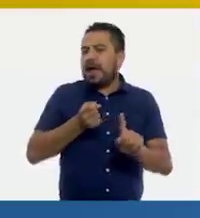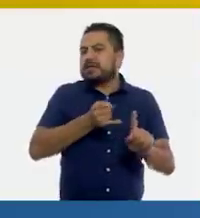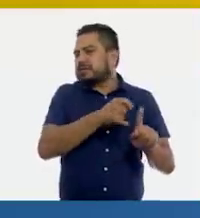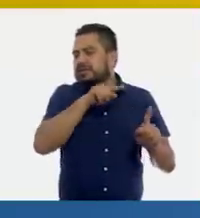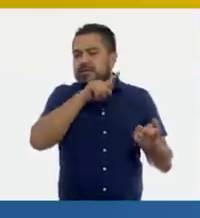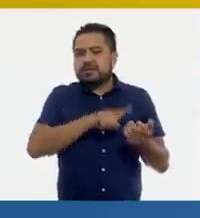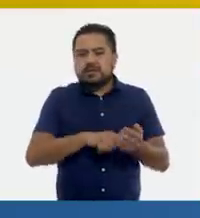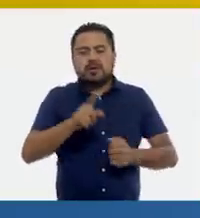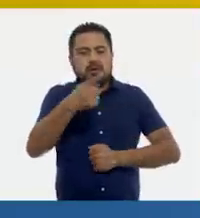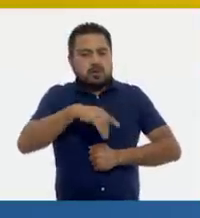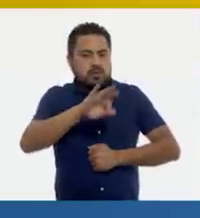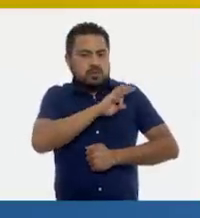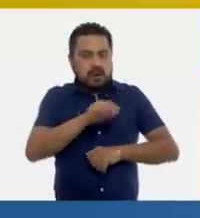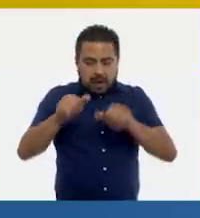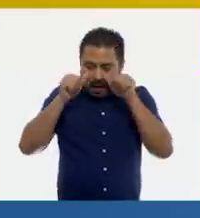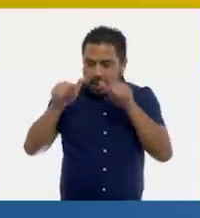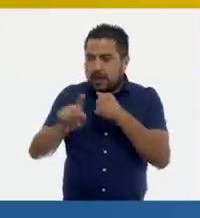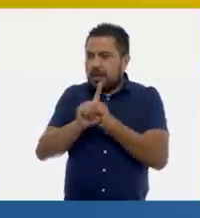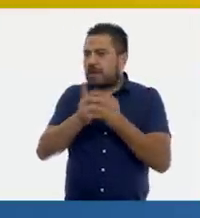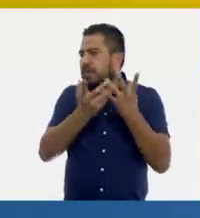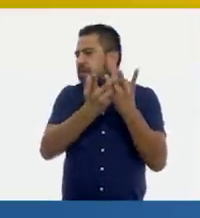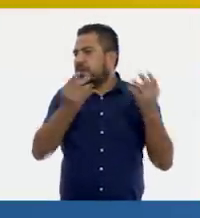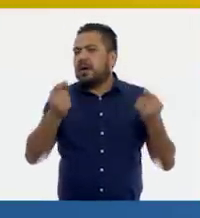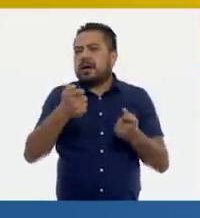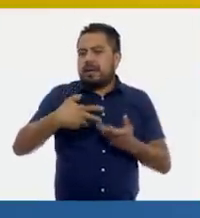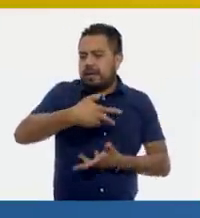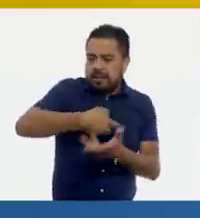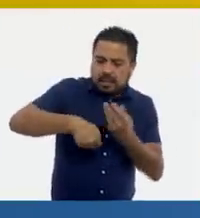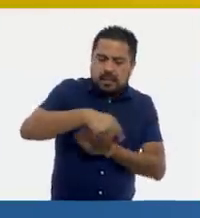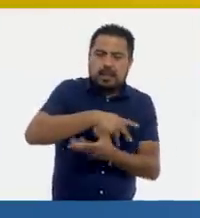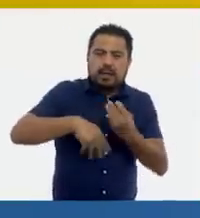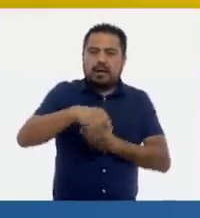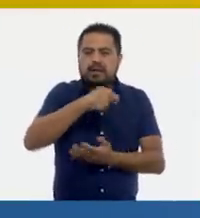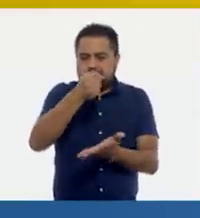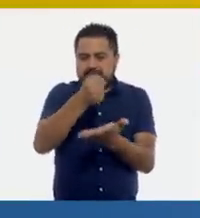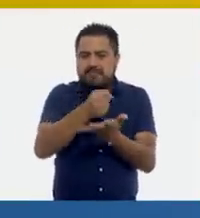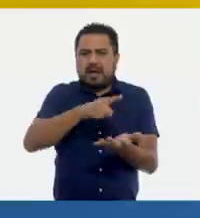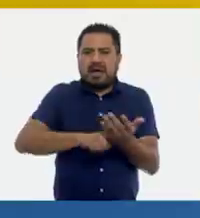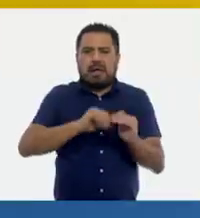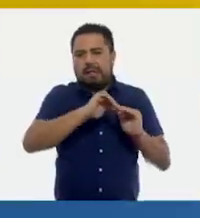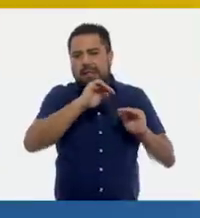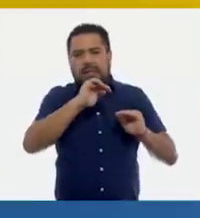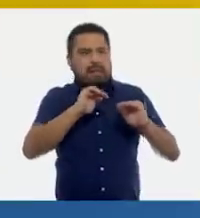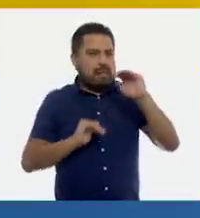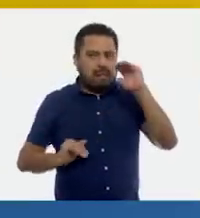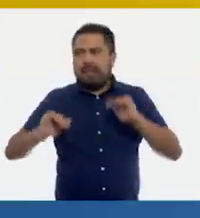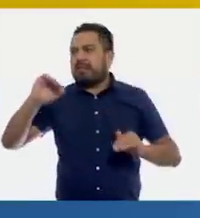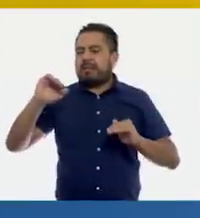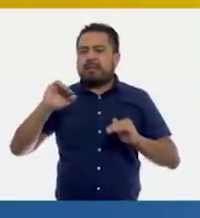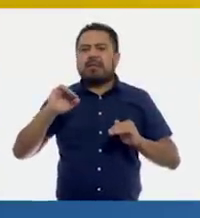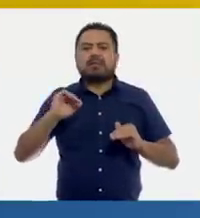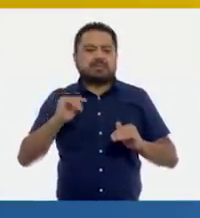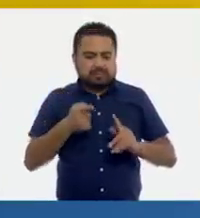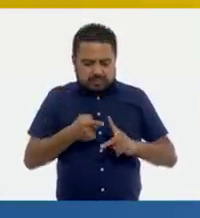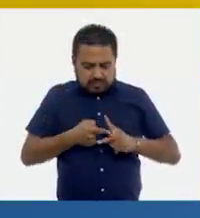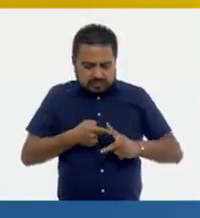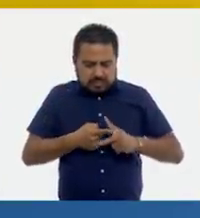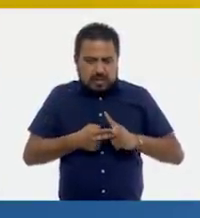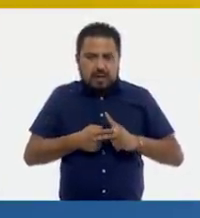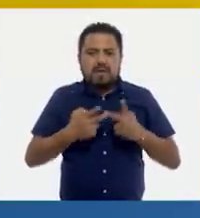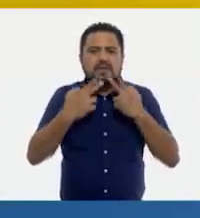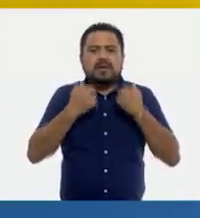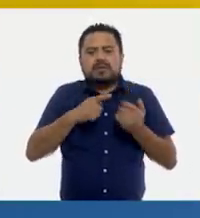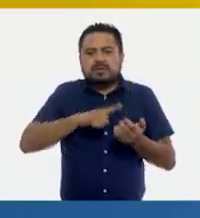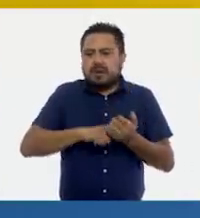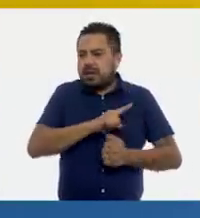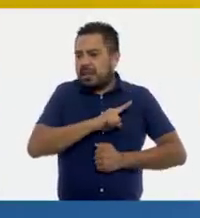forma pudo atender y solucionar problemas económicos marcados por la inestabilidad financiera, fiscal y la persistencia